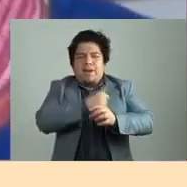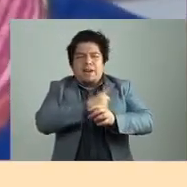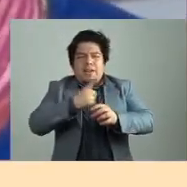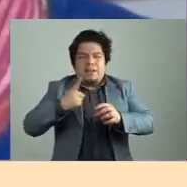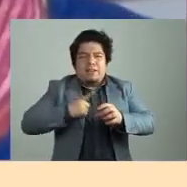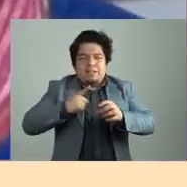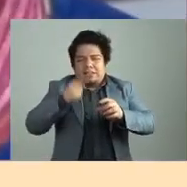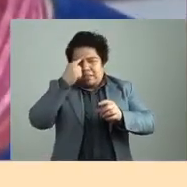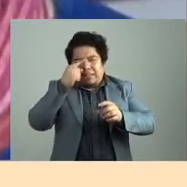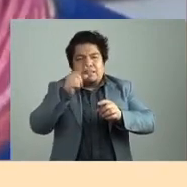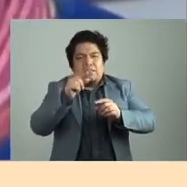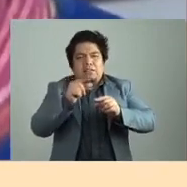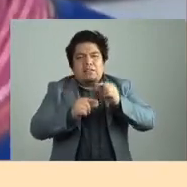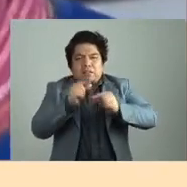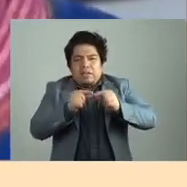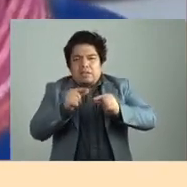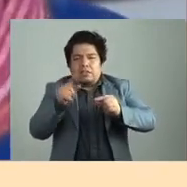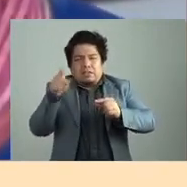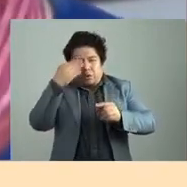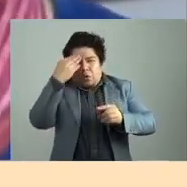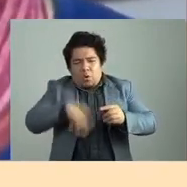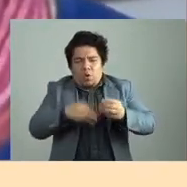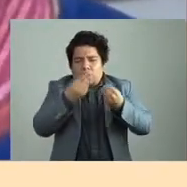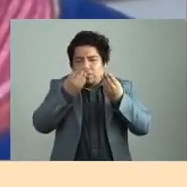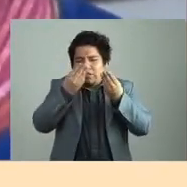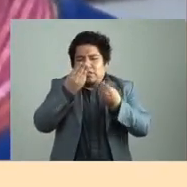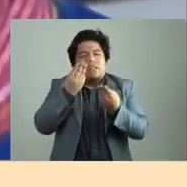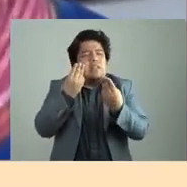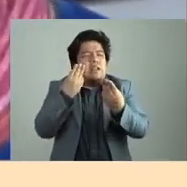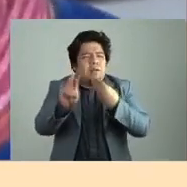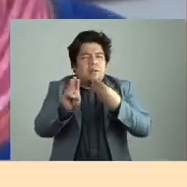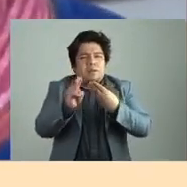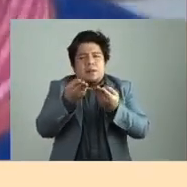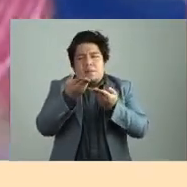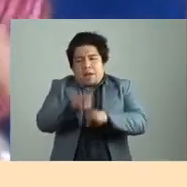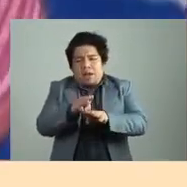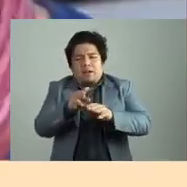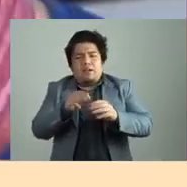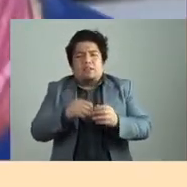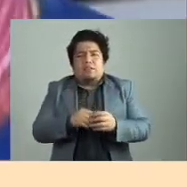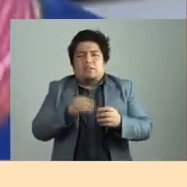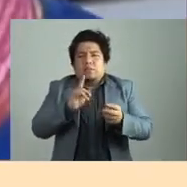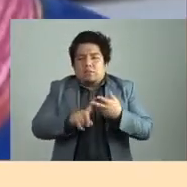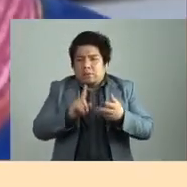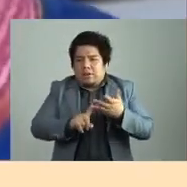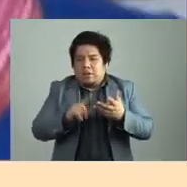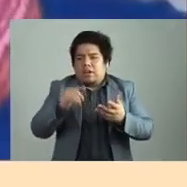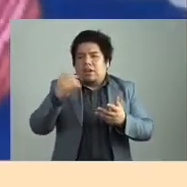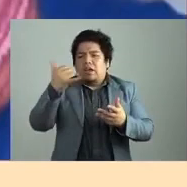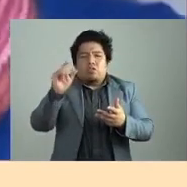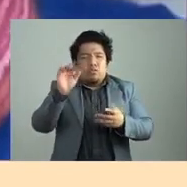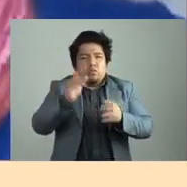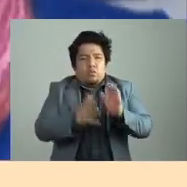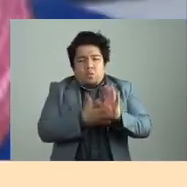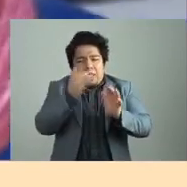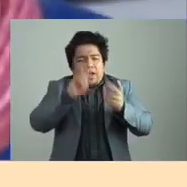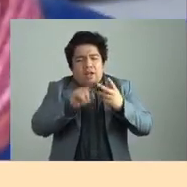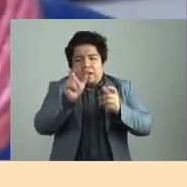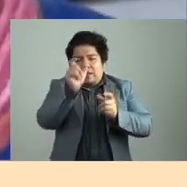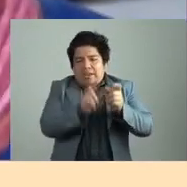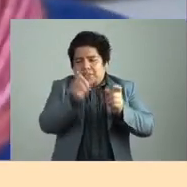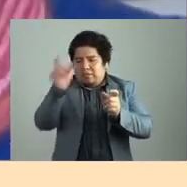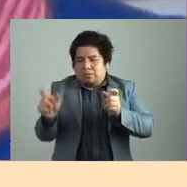de intervención del banco mundial del fondo monetario internacional el ajuste estructural que ha significado